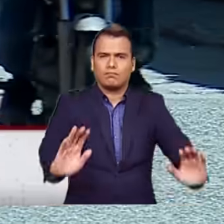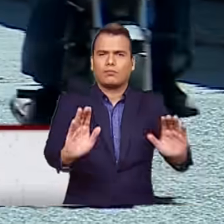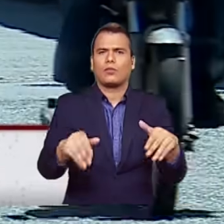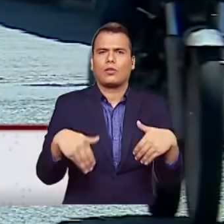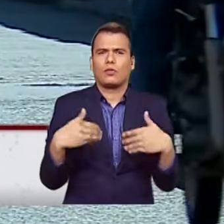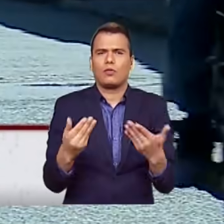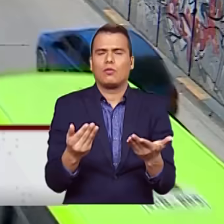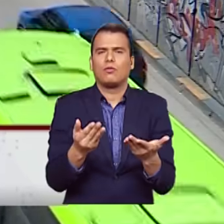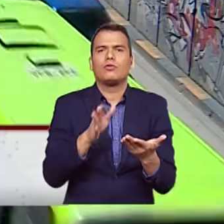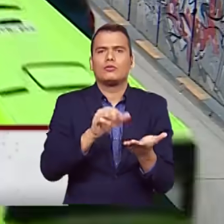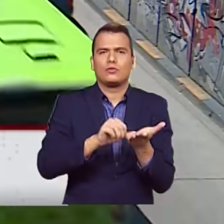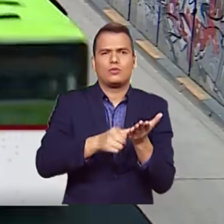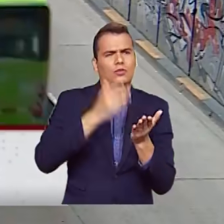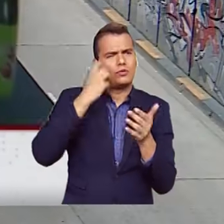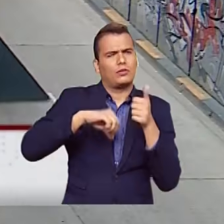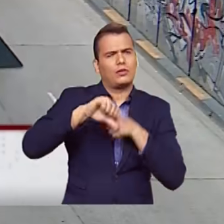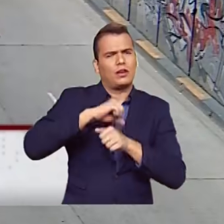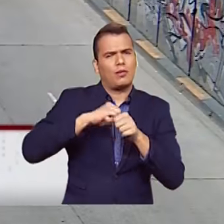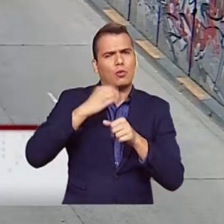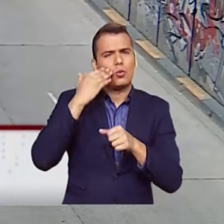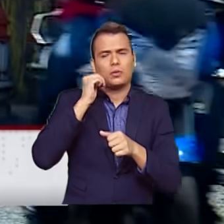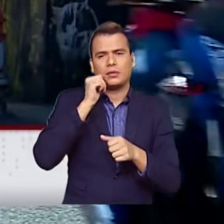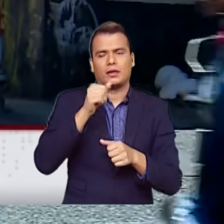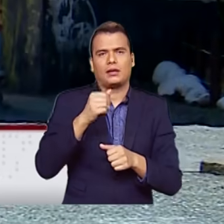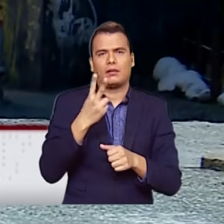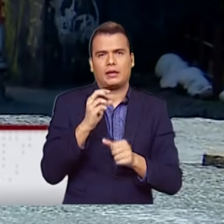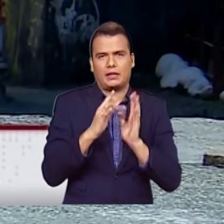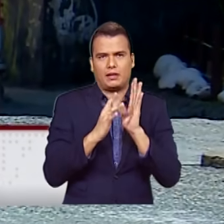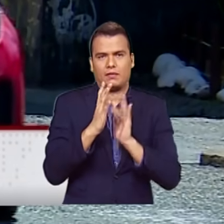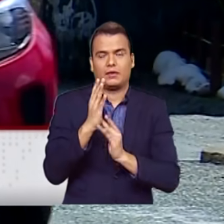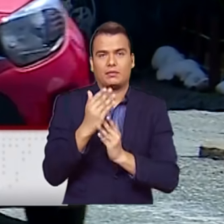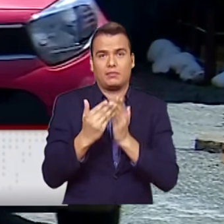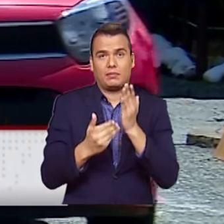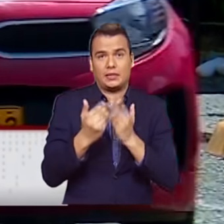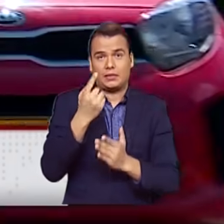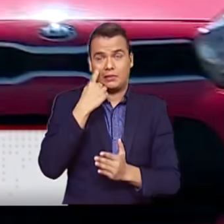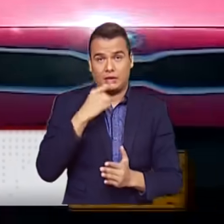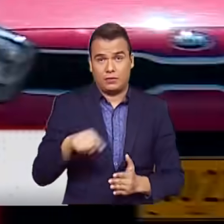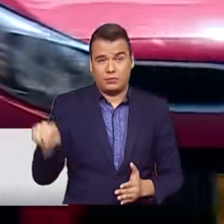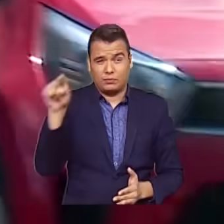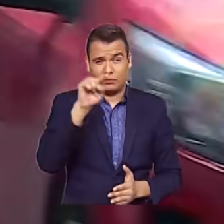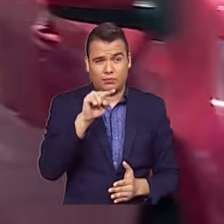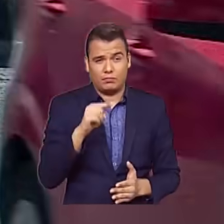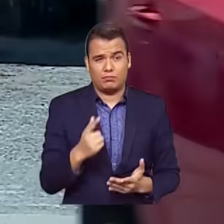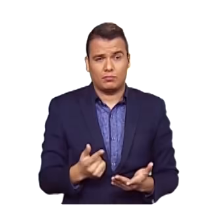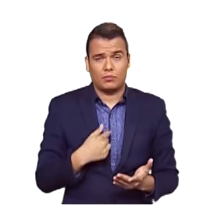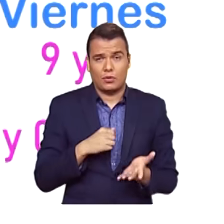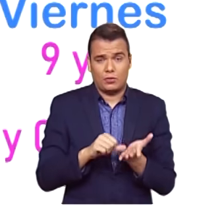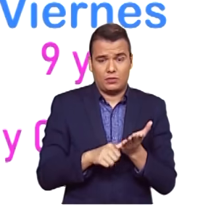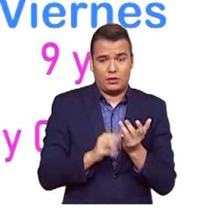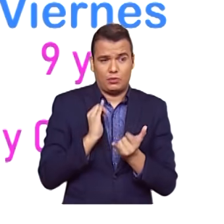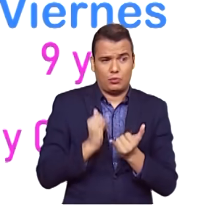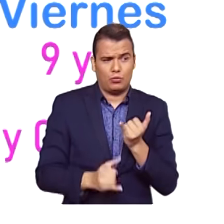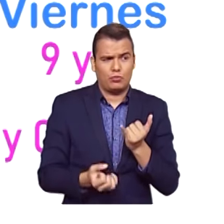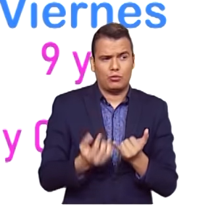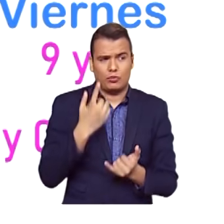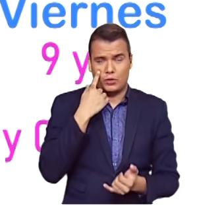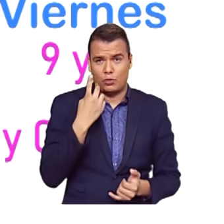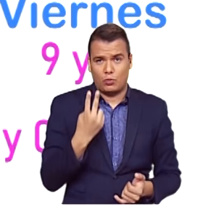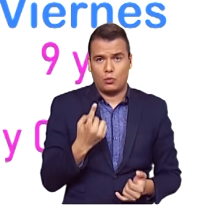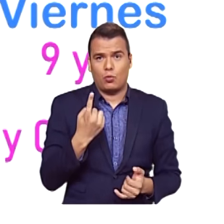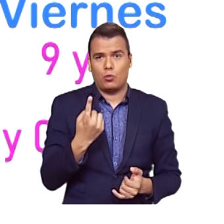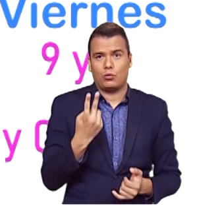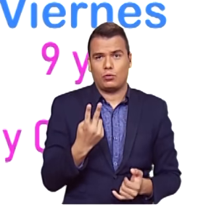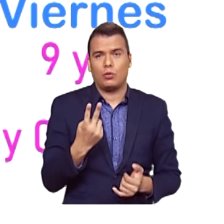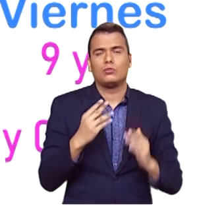la medida del pico y cédula a partir del lunes 20 de abril del 2020 pongan mucha atención si su último número de la cédula termina en 1 o